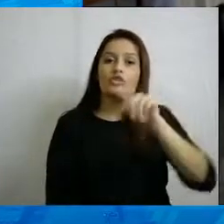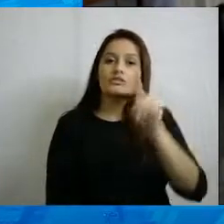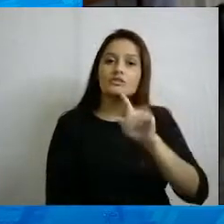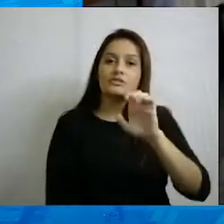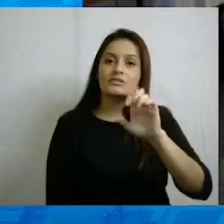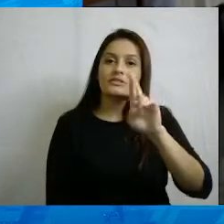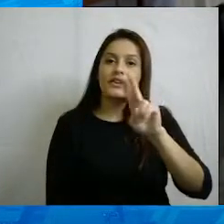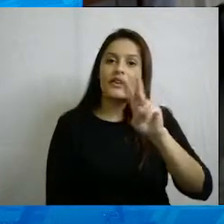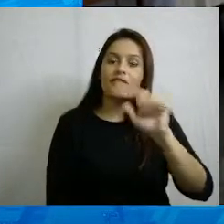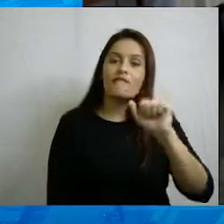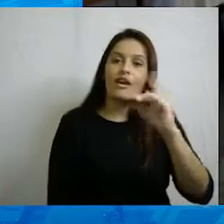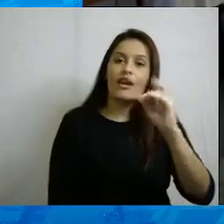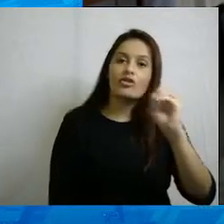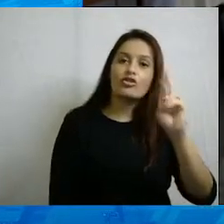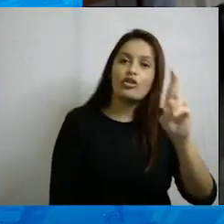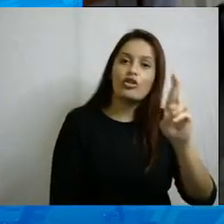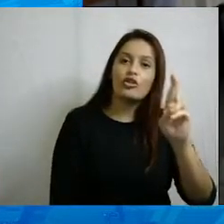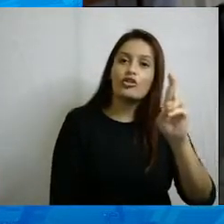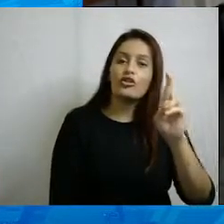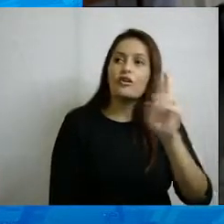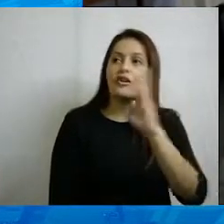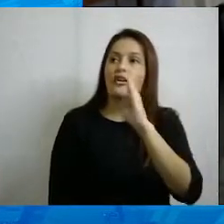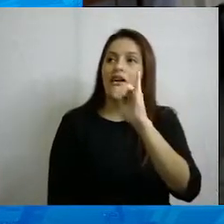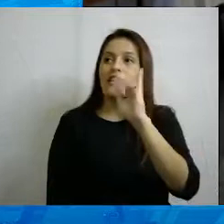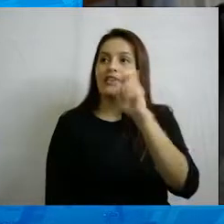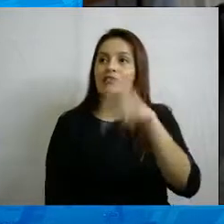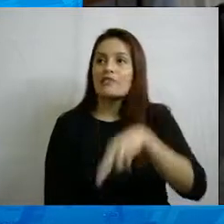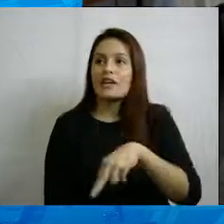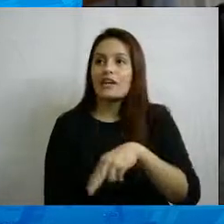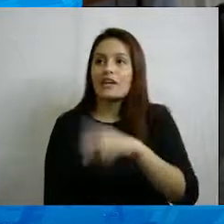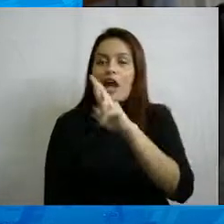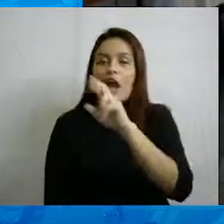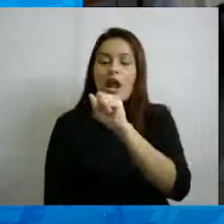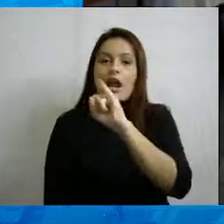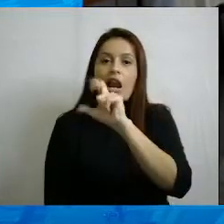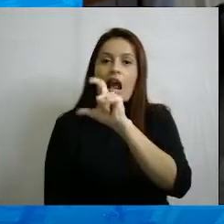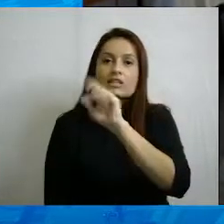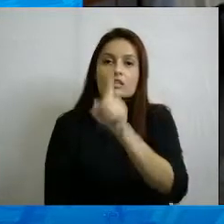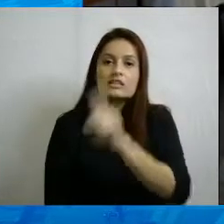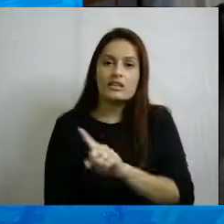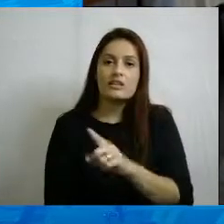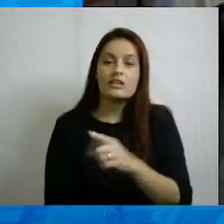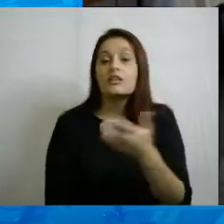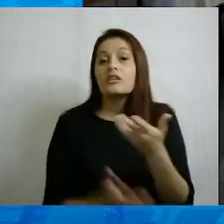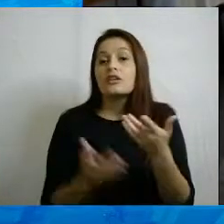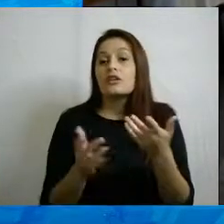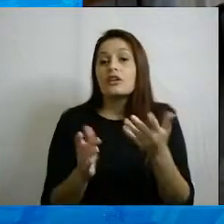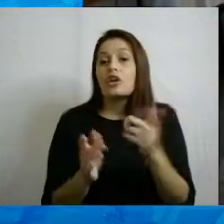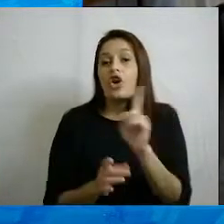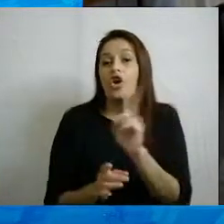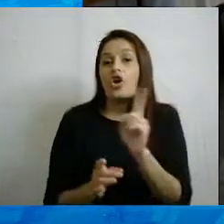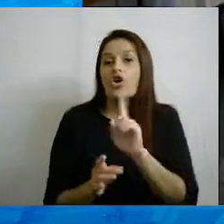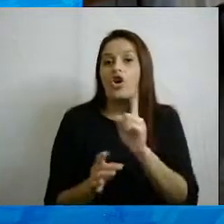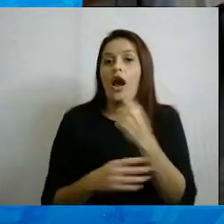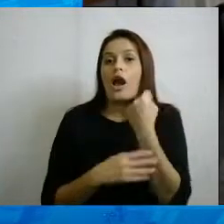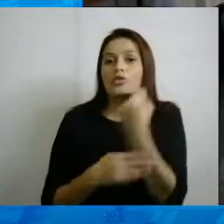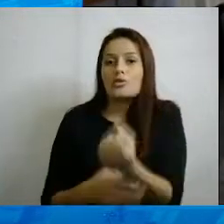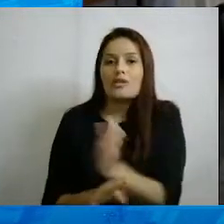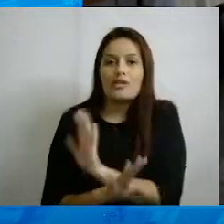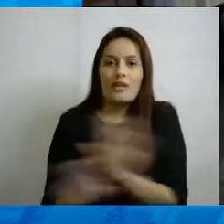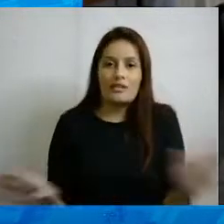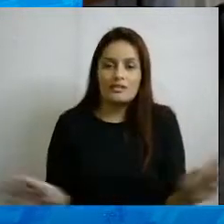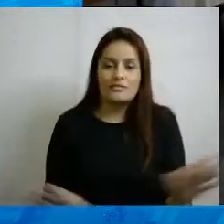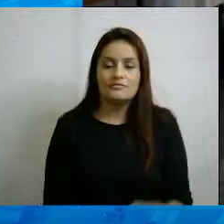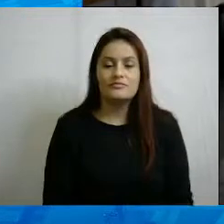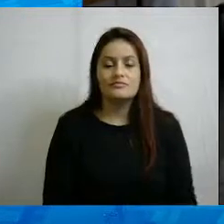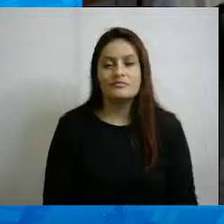de elaborar estas escrituras públicas que al final no sirven de nada para obtener el agua potable y el alcantarillado.